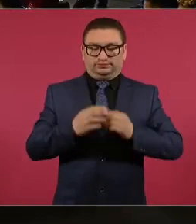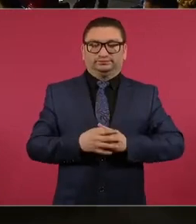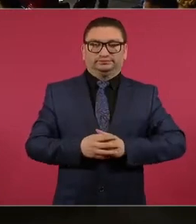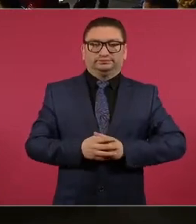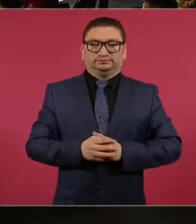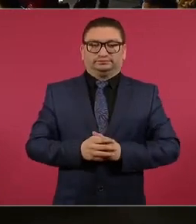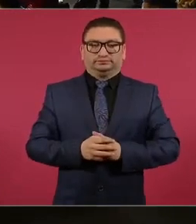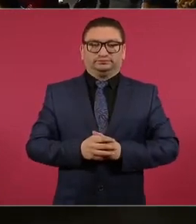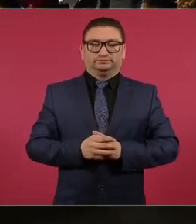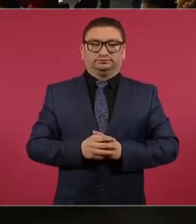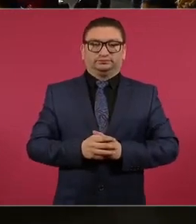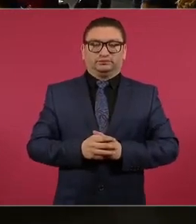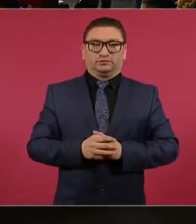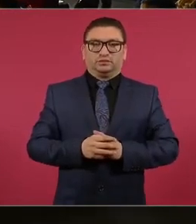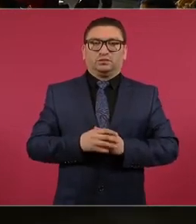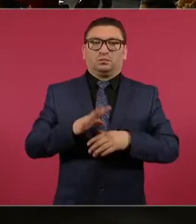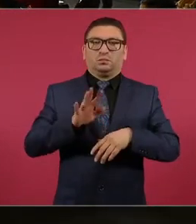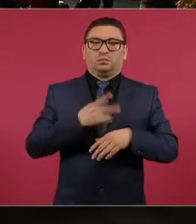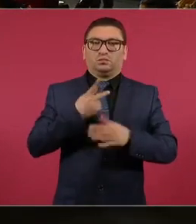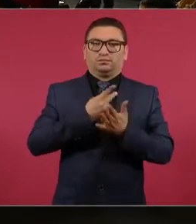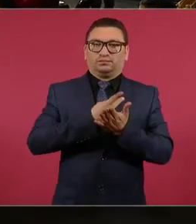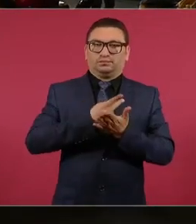premios al